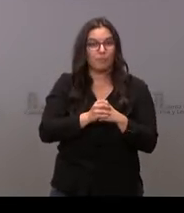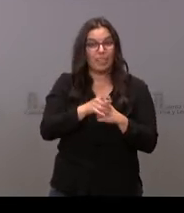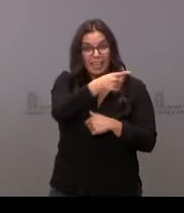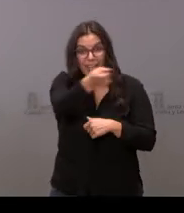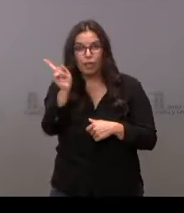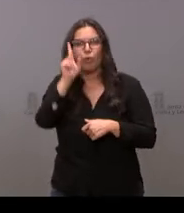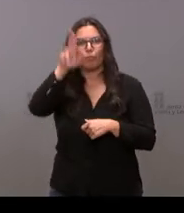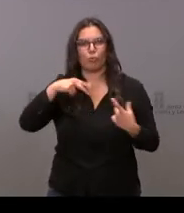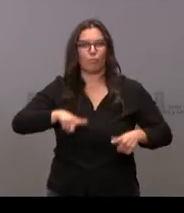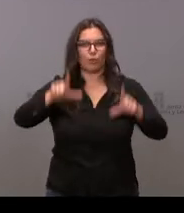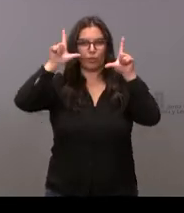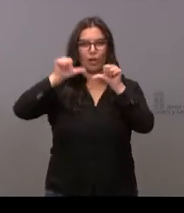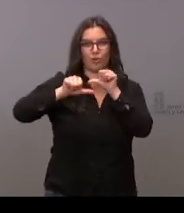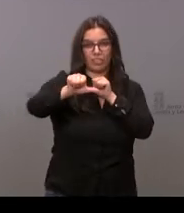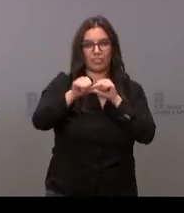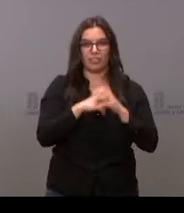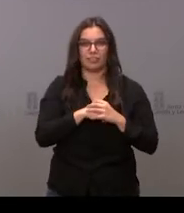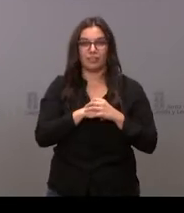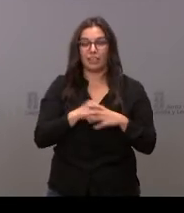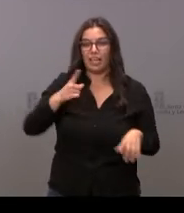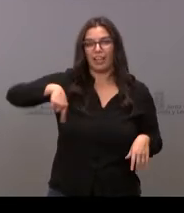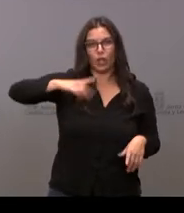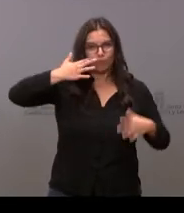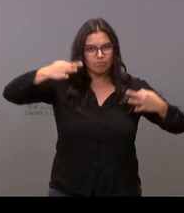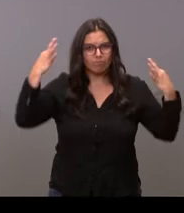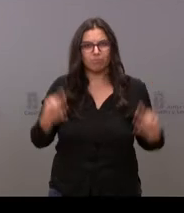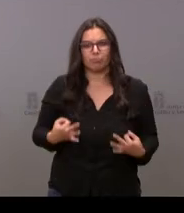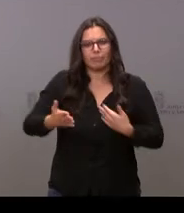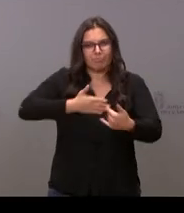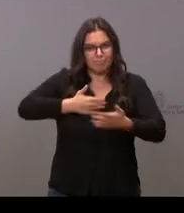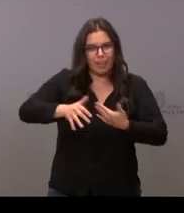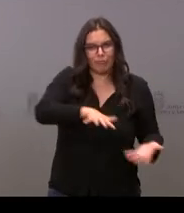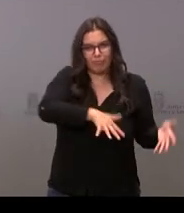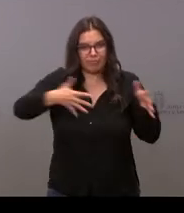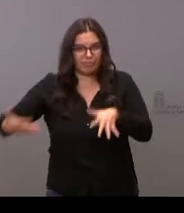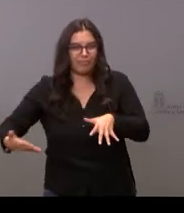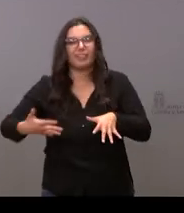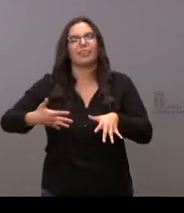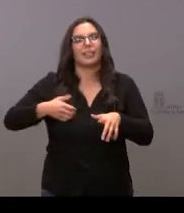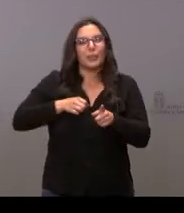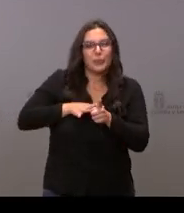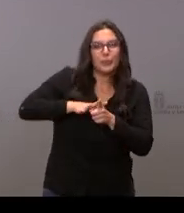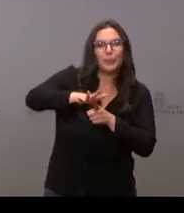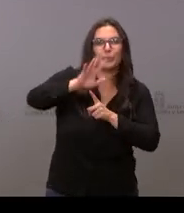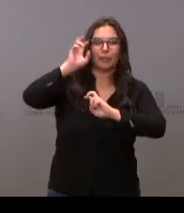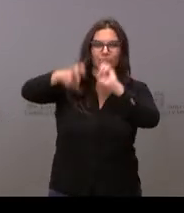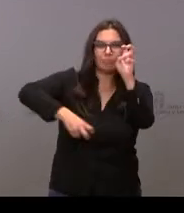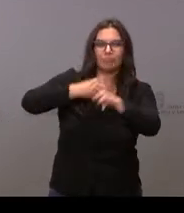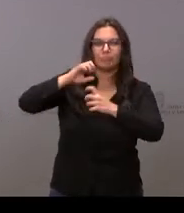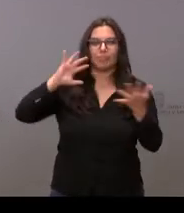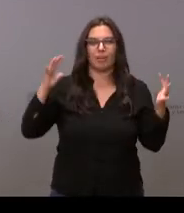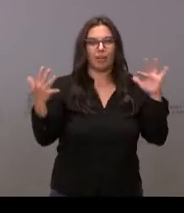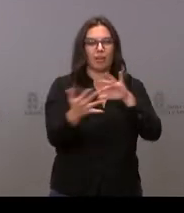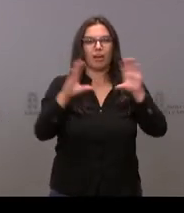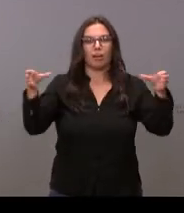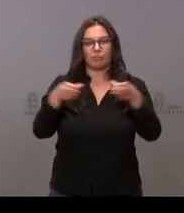protagonistas los verdaderos artífices de la transformación que puede experimentar el conjunto